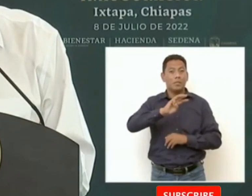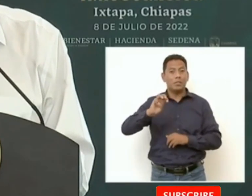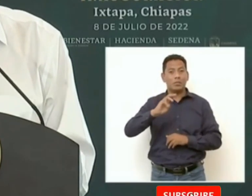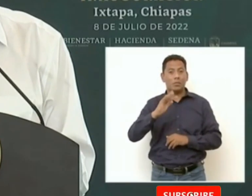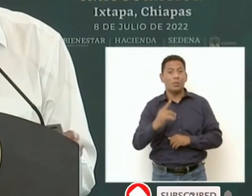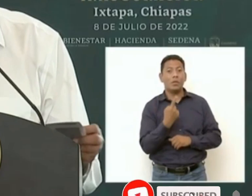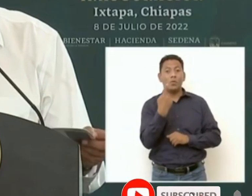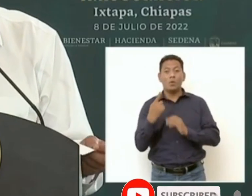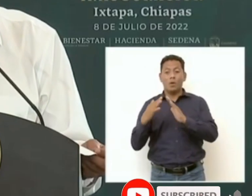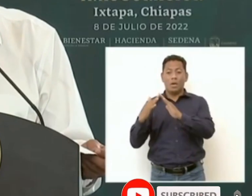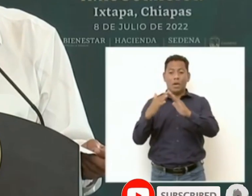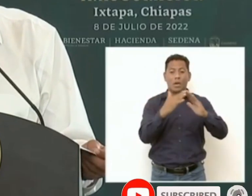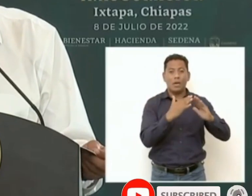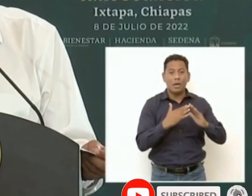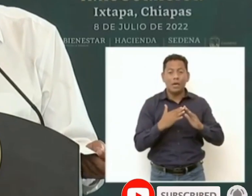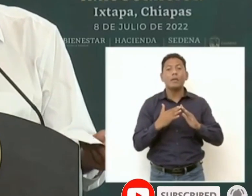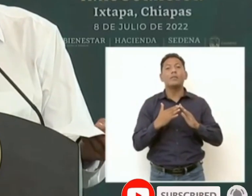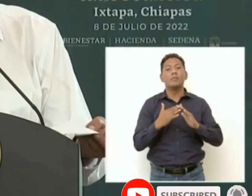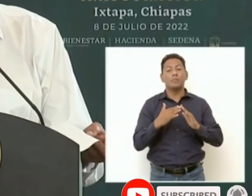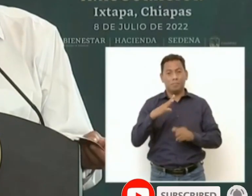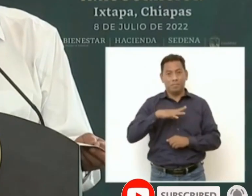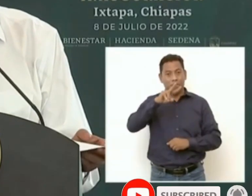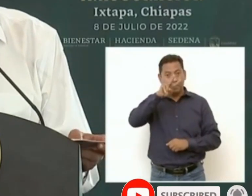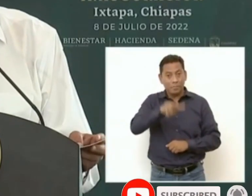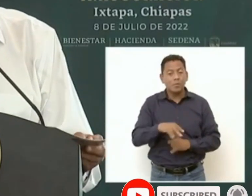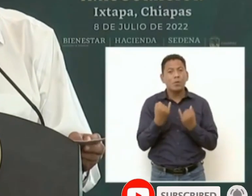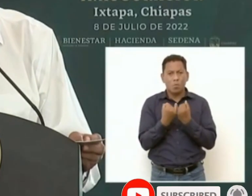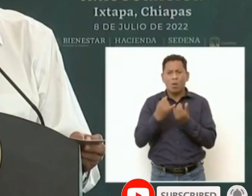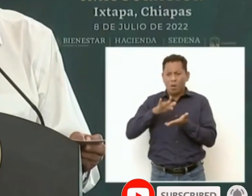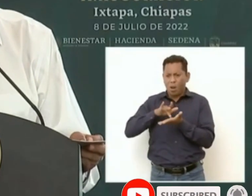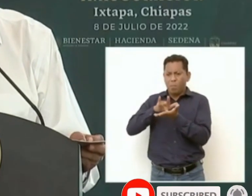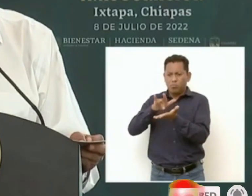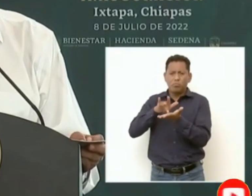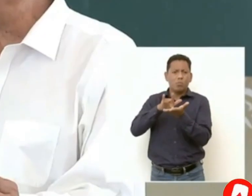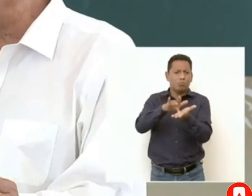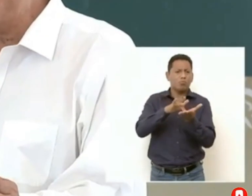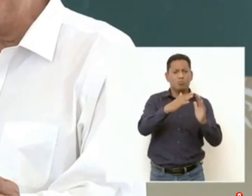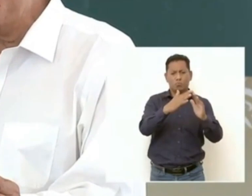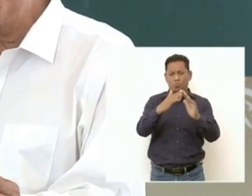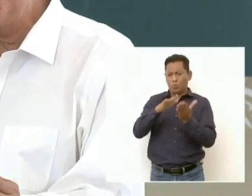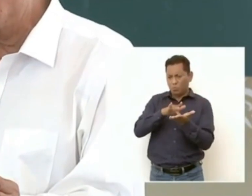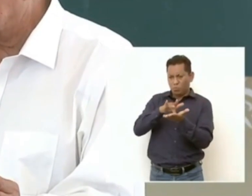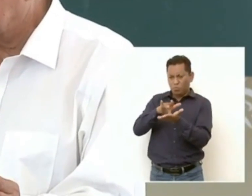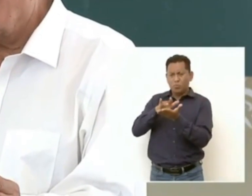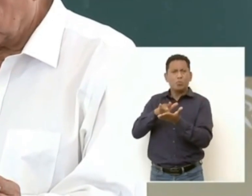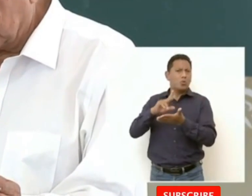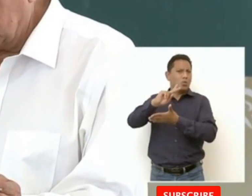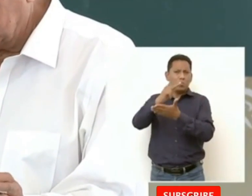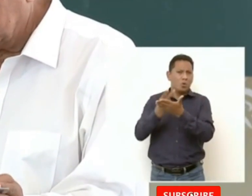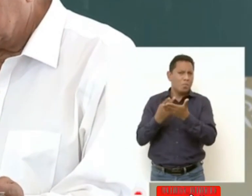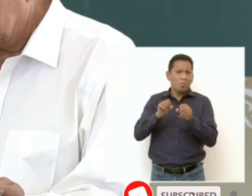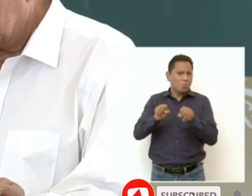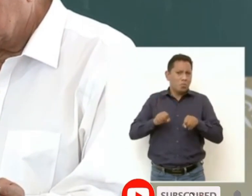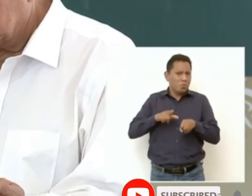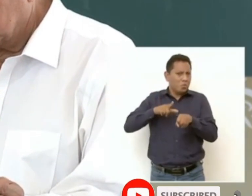1.351.000 hogares, y están recibiendo apoyo de los distintos programas